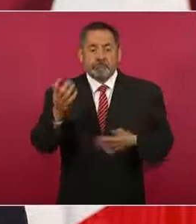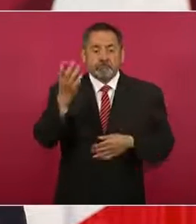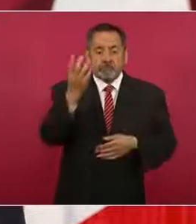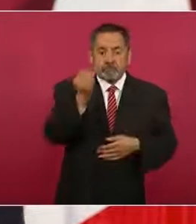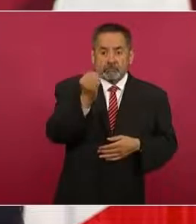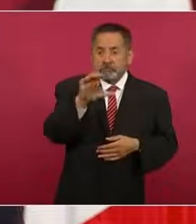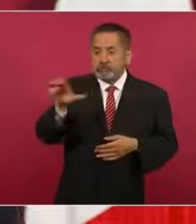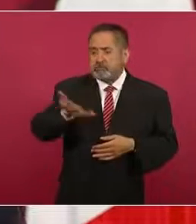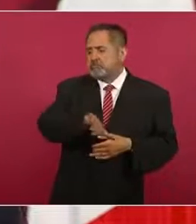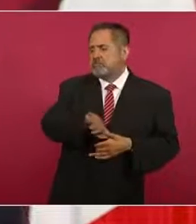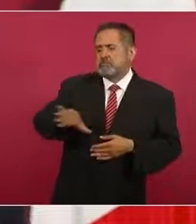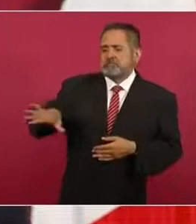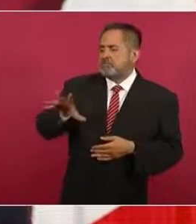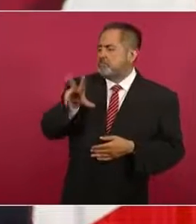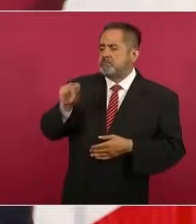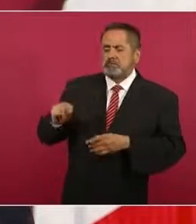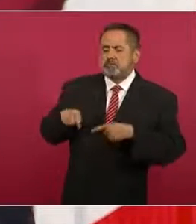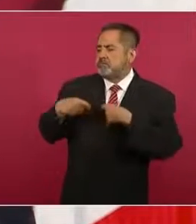900 rechazados.